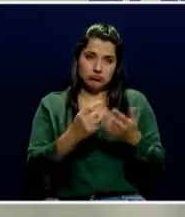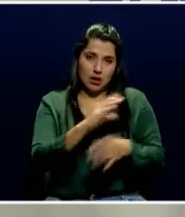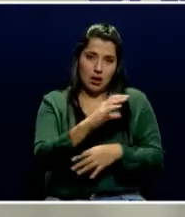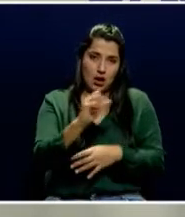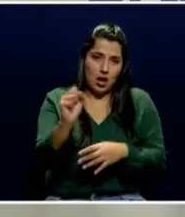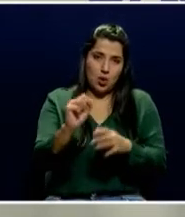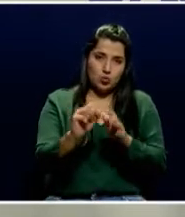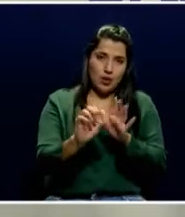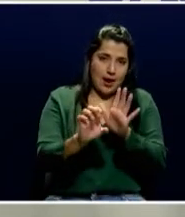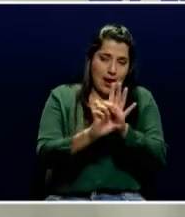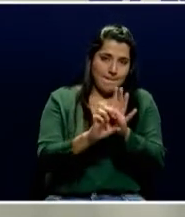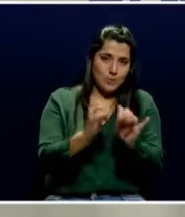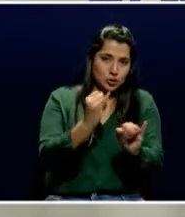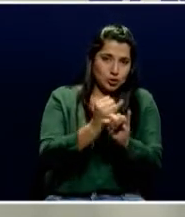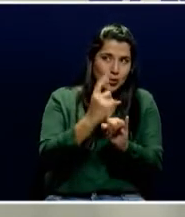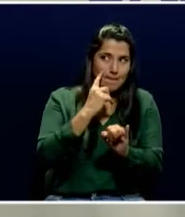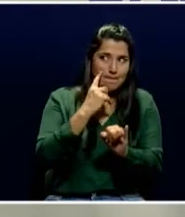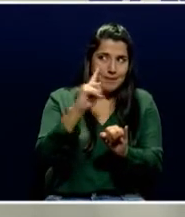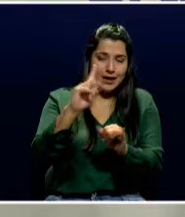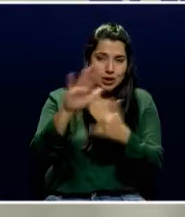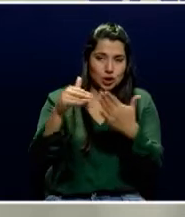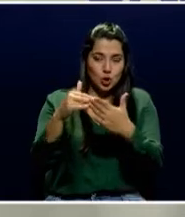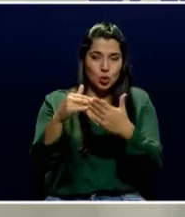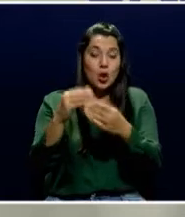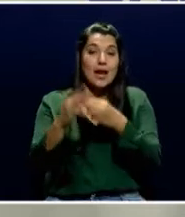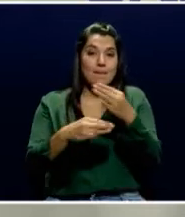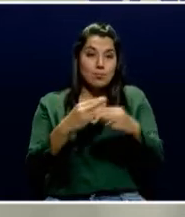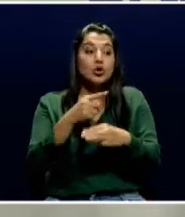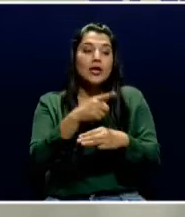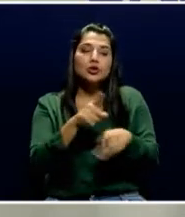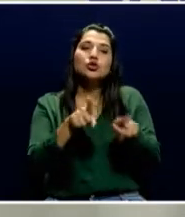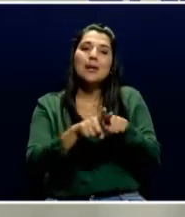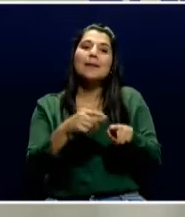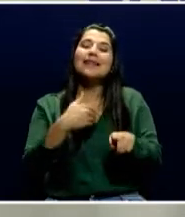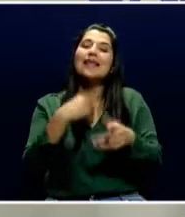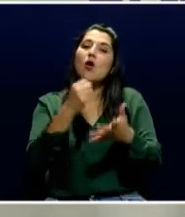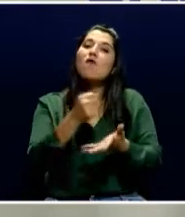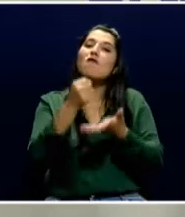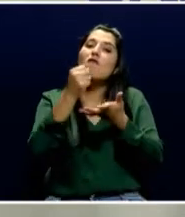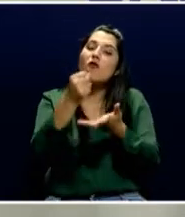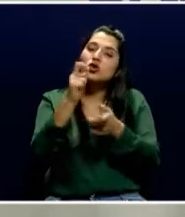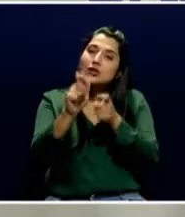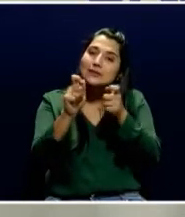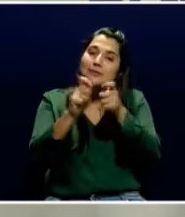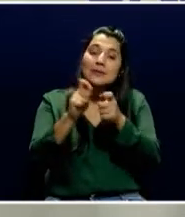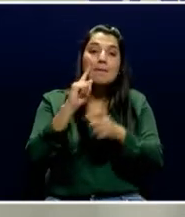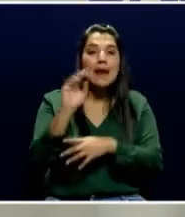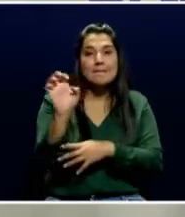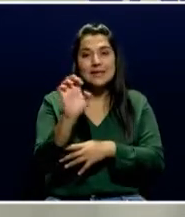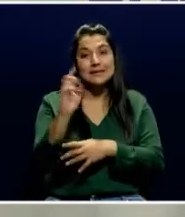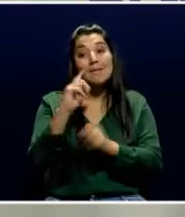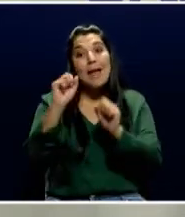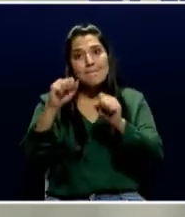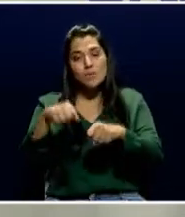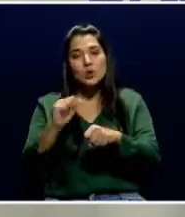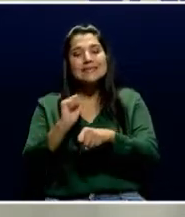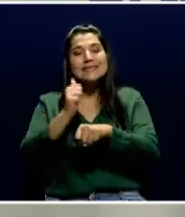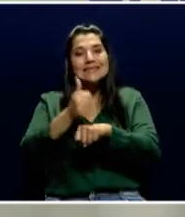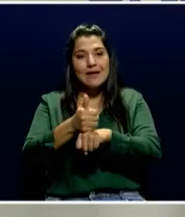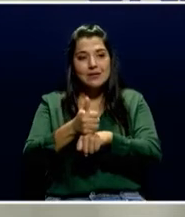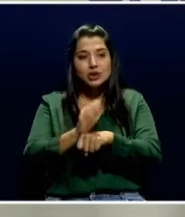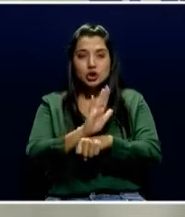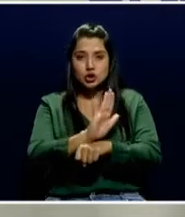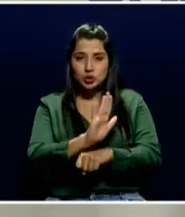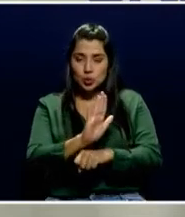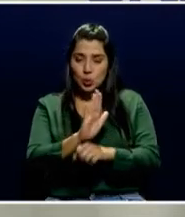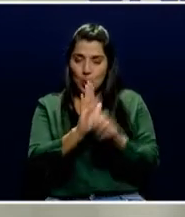mundial, tiene también un fondo específico de emergencia para poder desarrollar su estrategia de servicios de salud, porque es muy